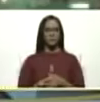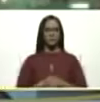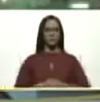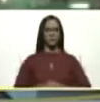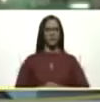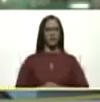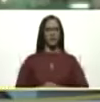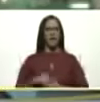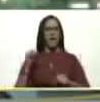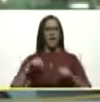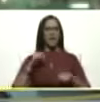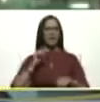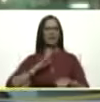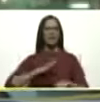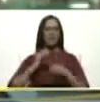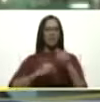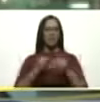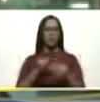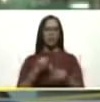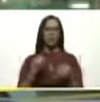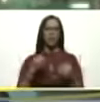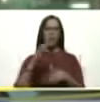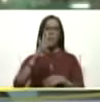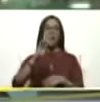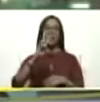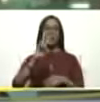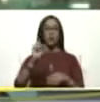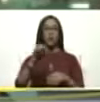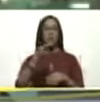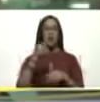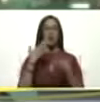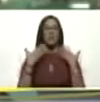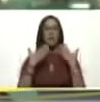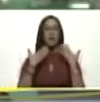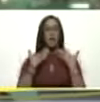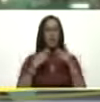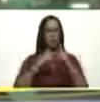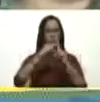Aquí debe estar haciendo por lo menos 42 grados, ¿verdad?